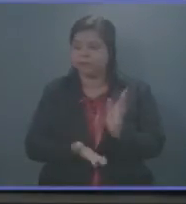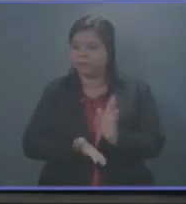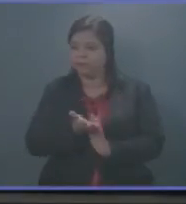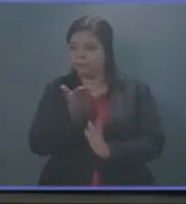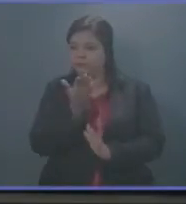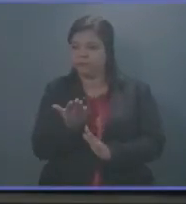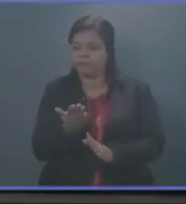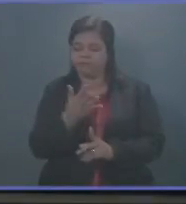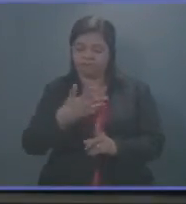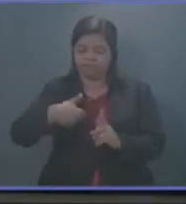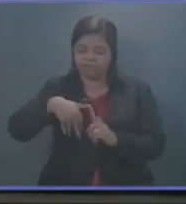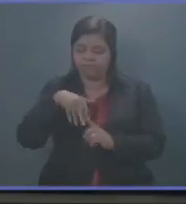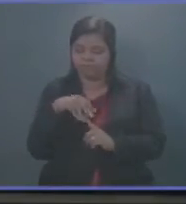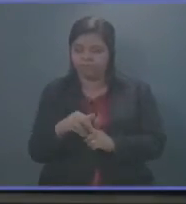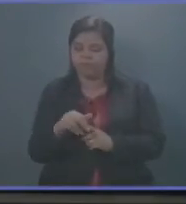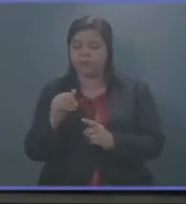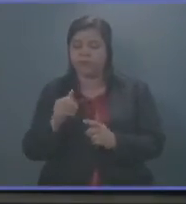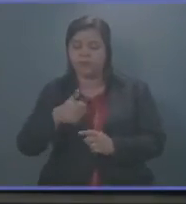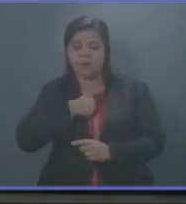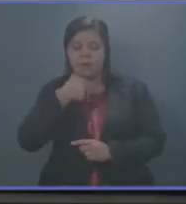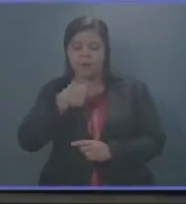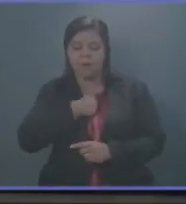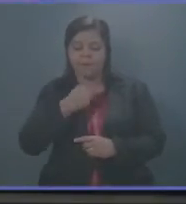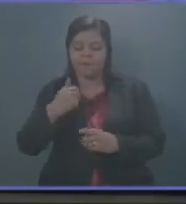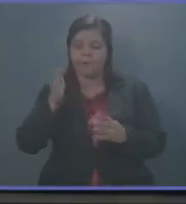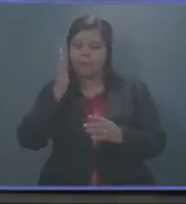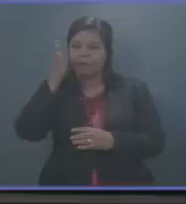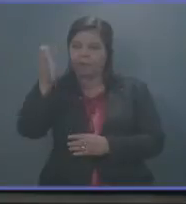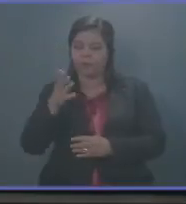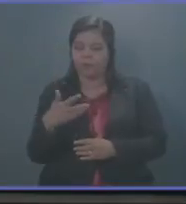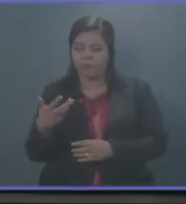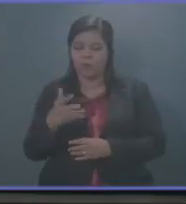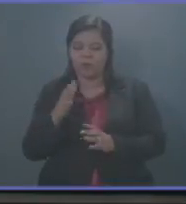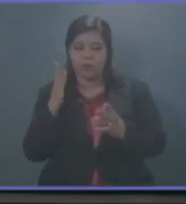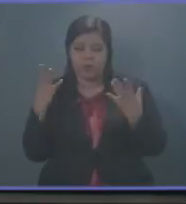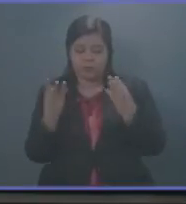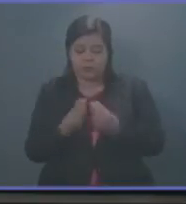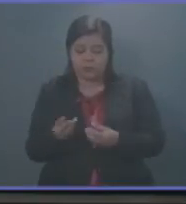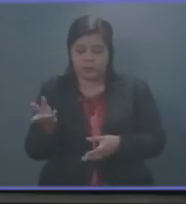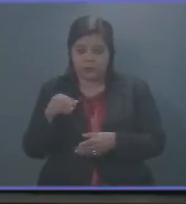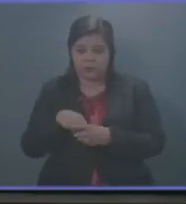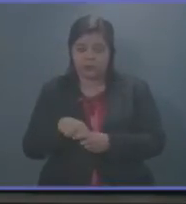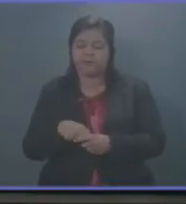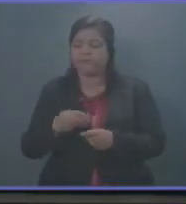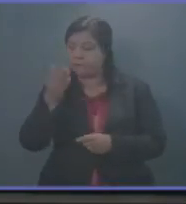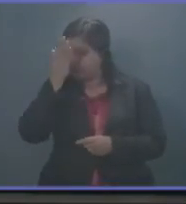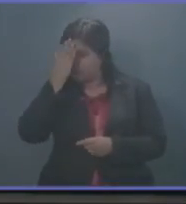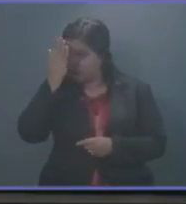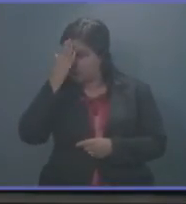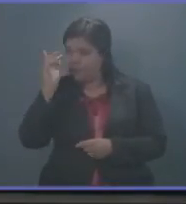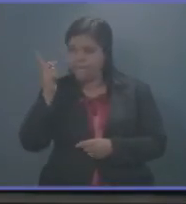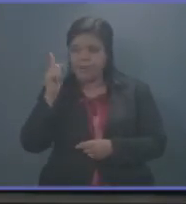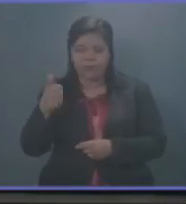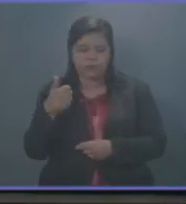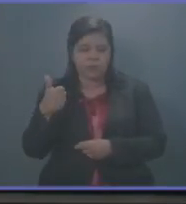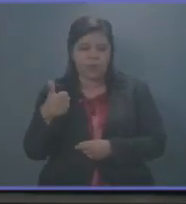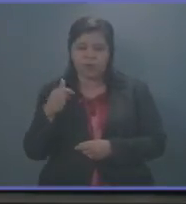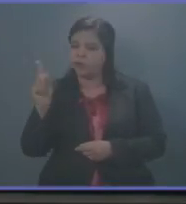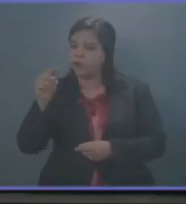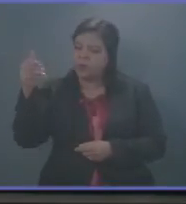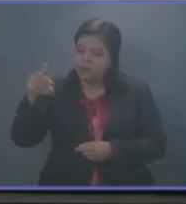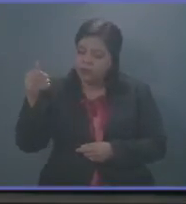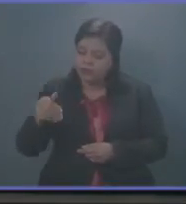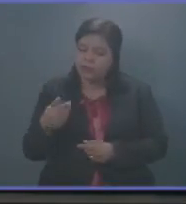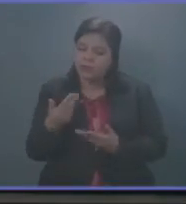transformando el entorno y construyendo su propio futuro y estilo de vida en la sociedad. Podemos decir con toda certeza que los buenos maestros y maestras no enseñan, ellos